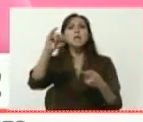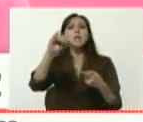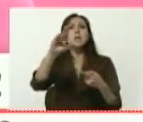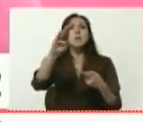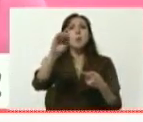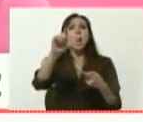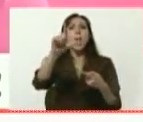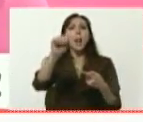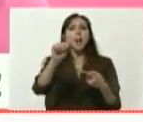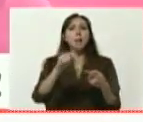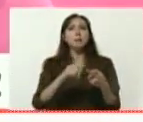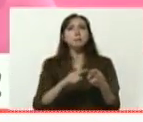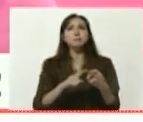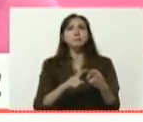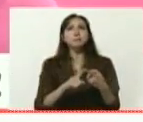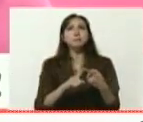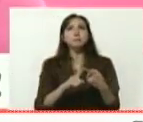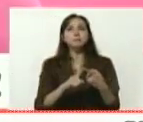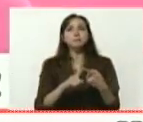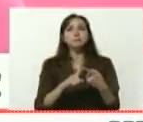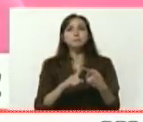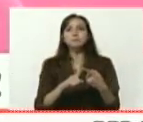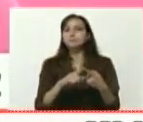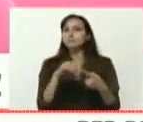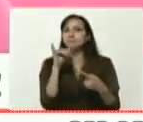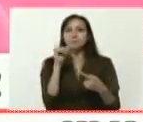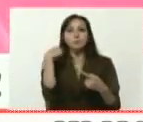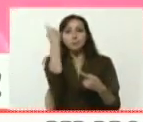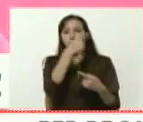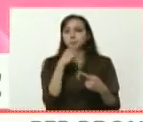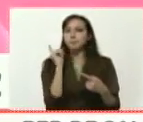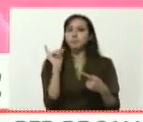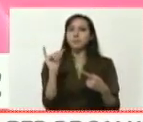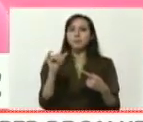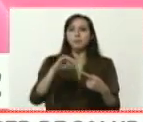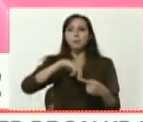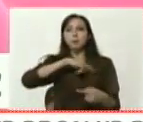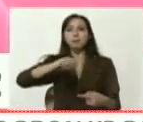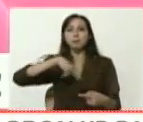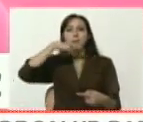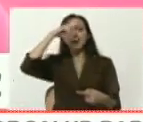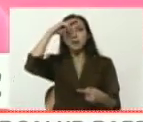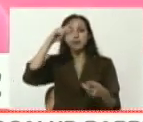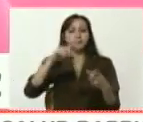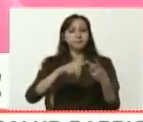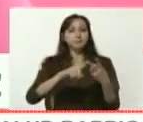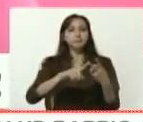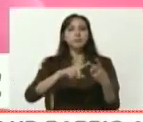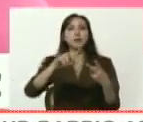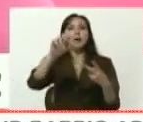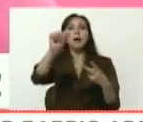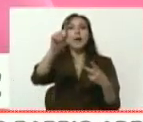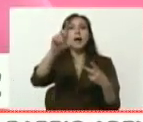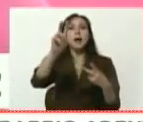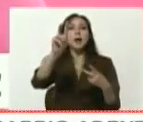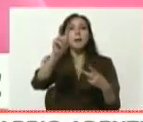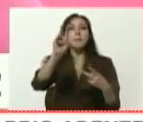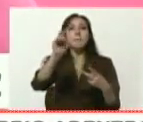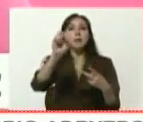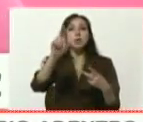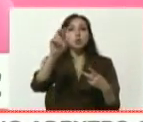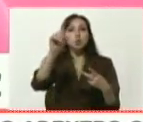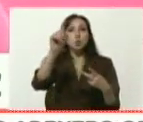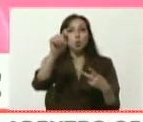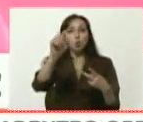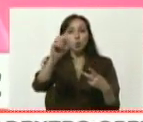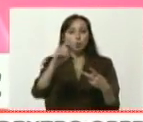réplica física de nuestro padre. Alberto, así crecimos, cada uno con